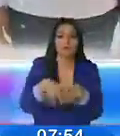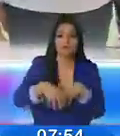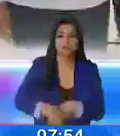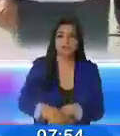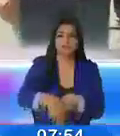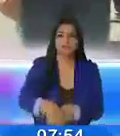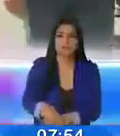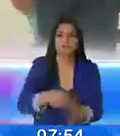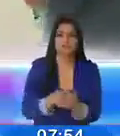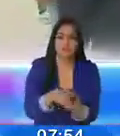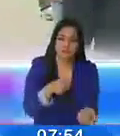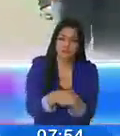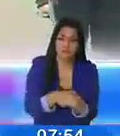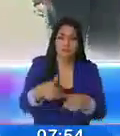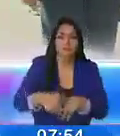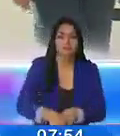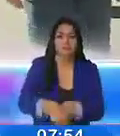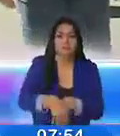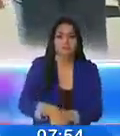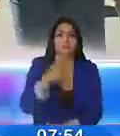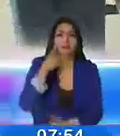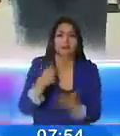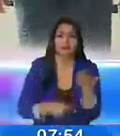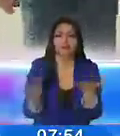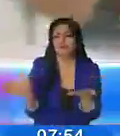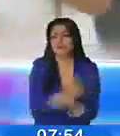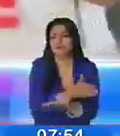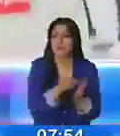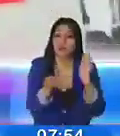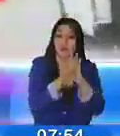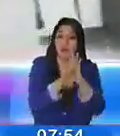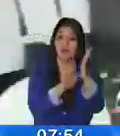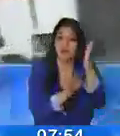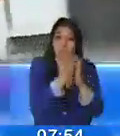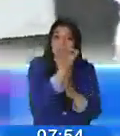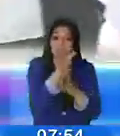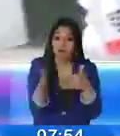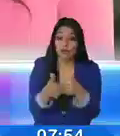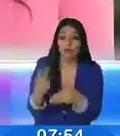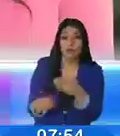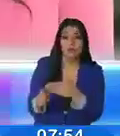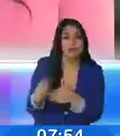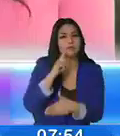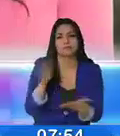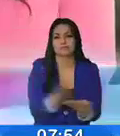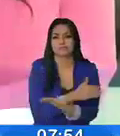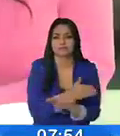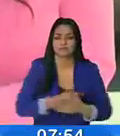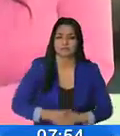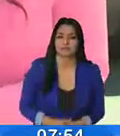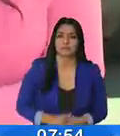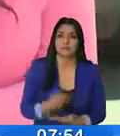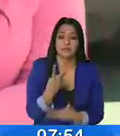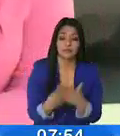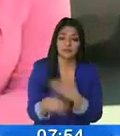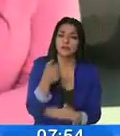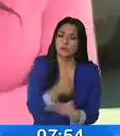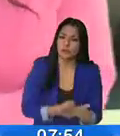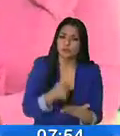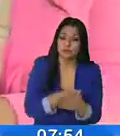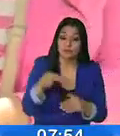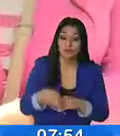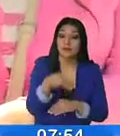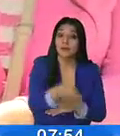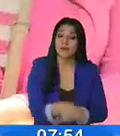aquí la marcha realmente para derrocar todas las leyes que están queriendo hacer contra nuestros hijos. Tenemos que luchar por nuestros hijos, por nuestros